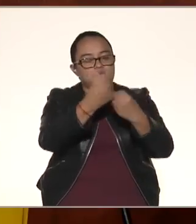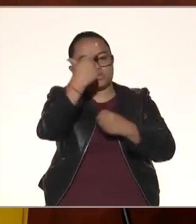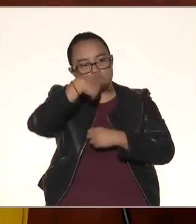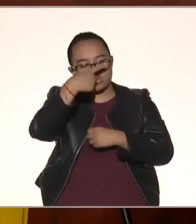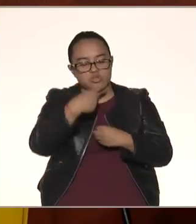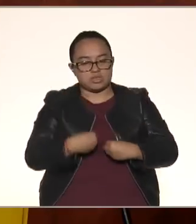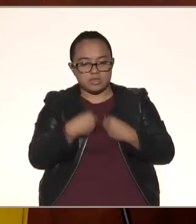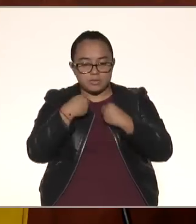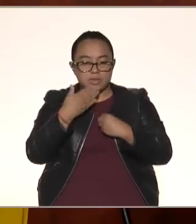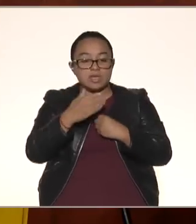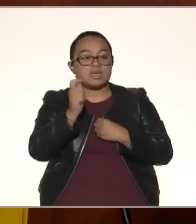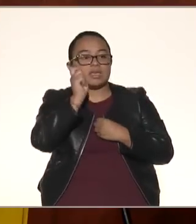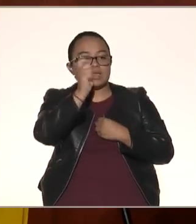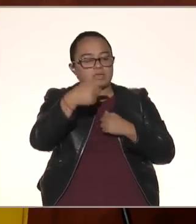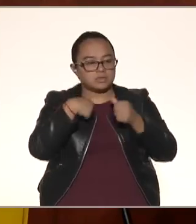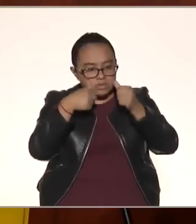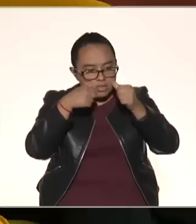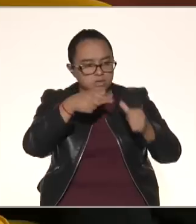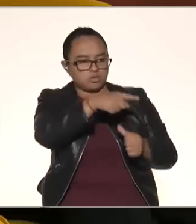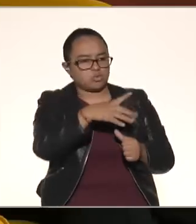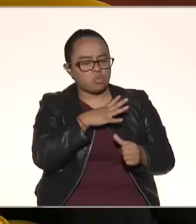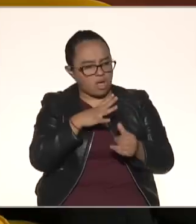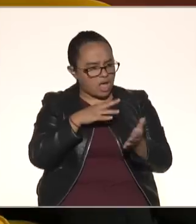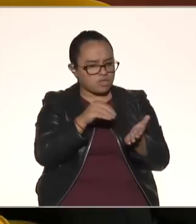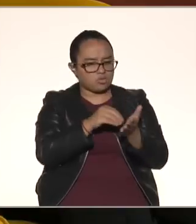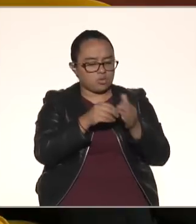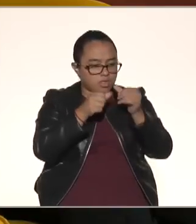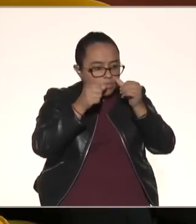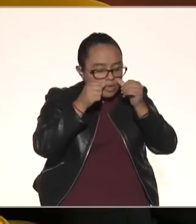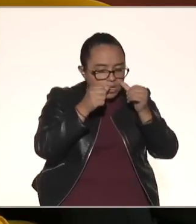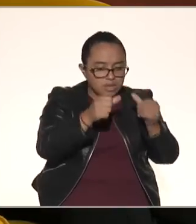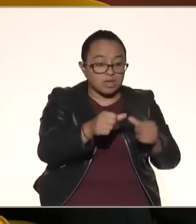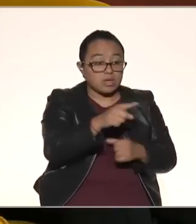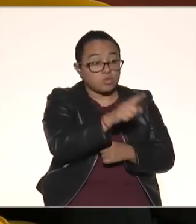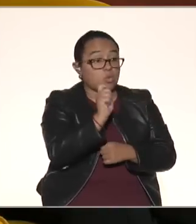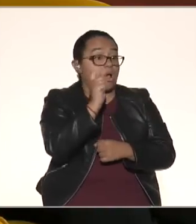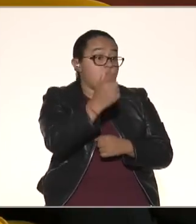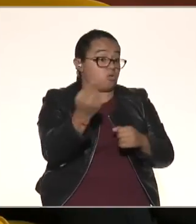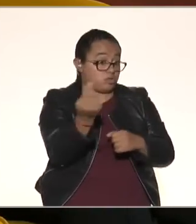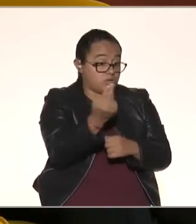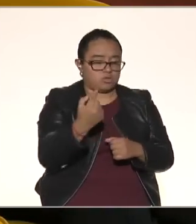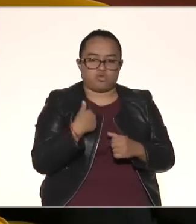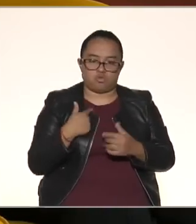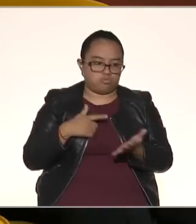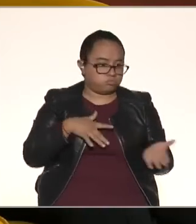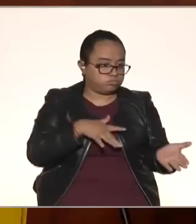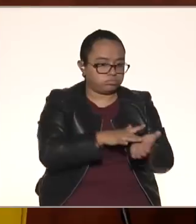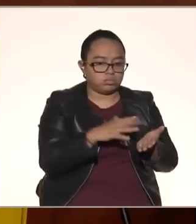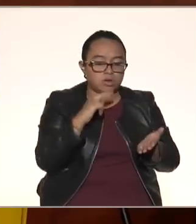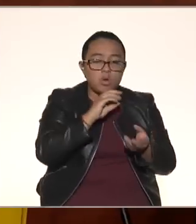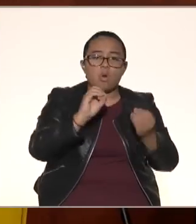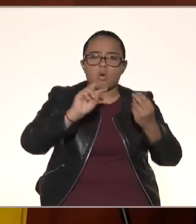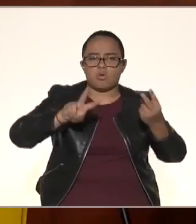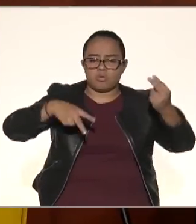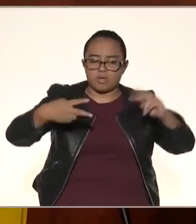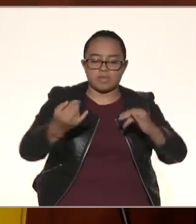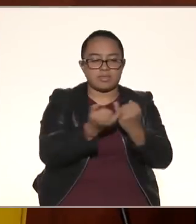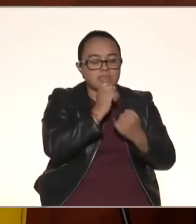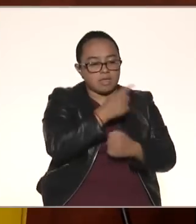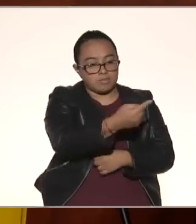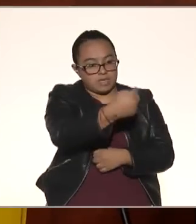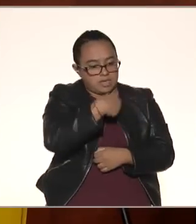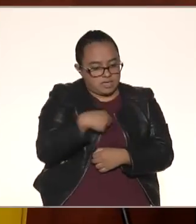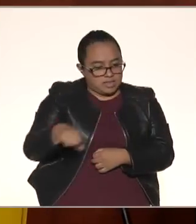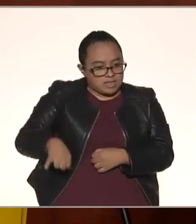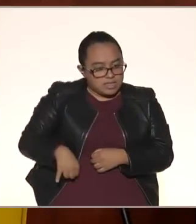que estoy al pendiente de que existas, de que lo que necesitas ocurra, y viceversa, que también haya alguien a quien le interese,